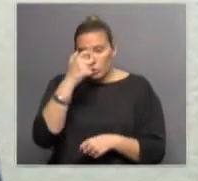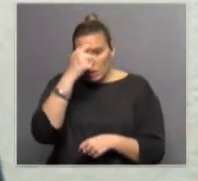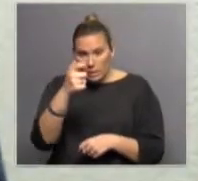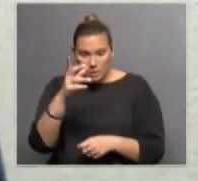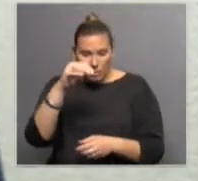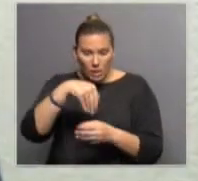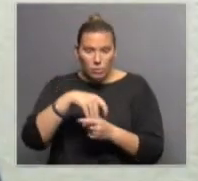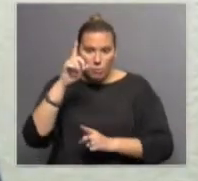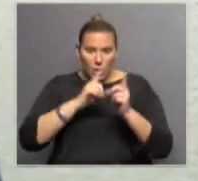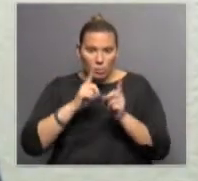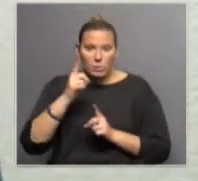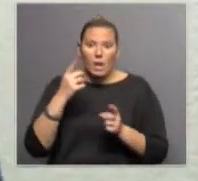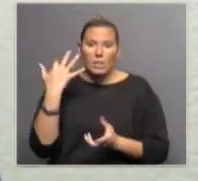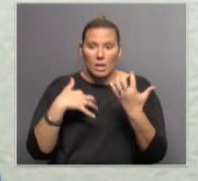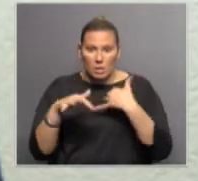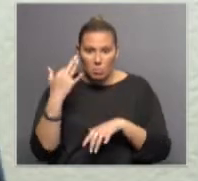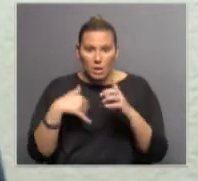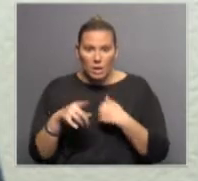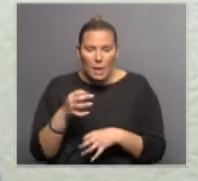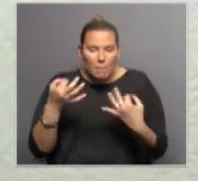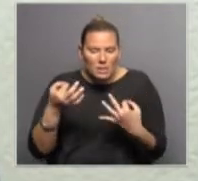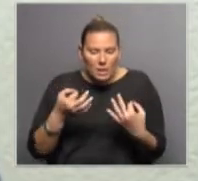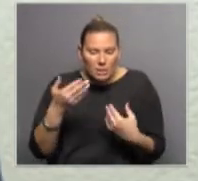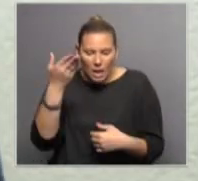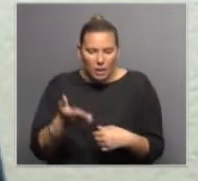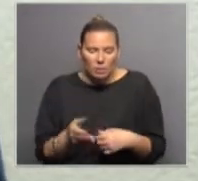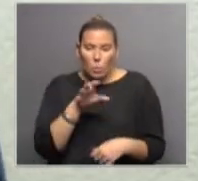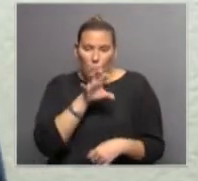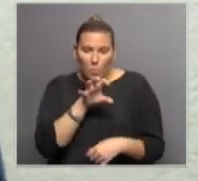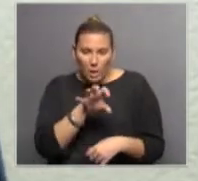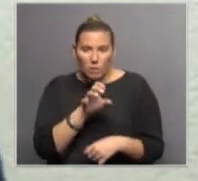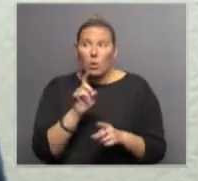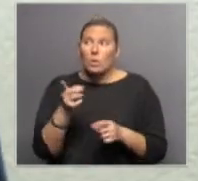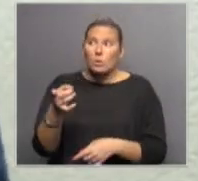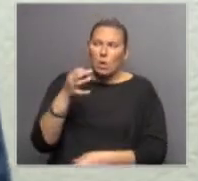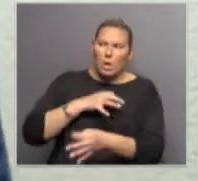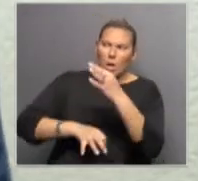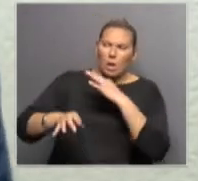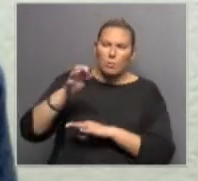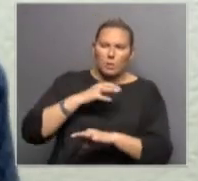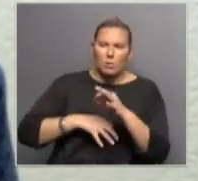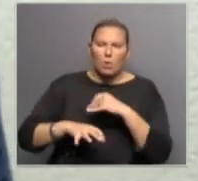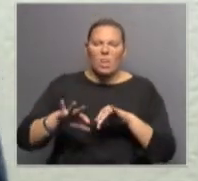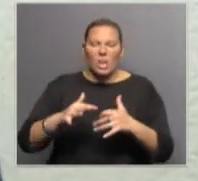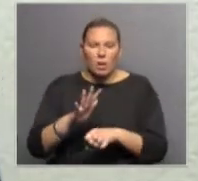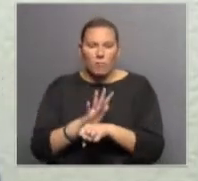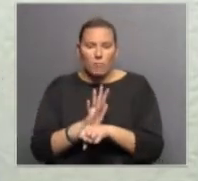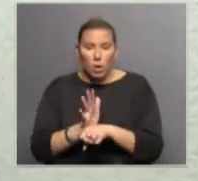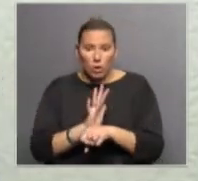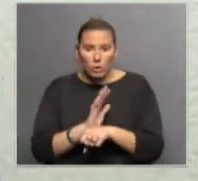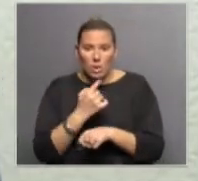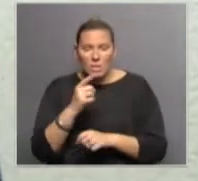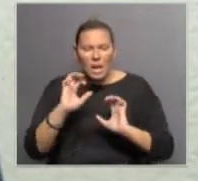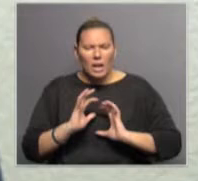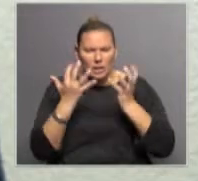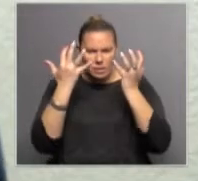es especialista en comportamiento canino. Y bueno, él nos explicó cuál es la definición biológica de la